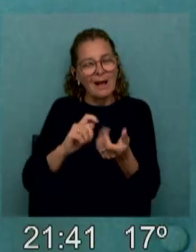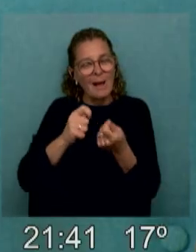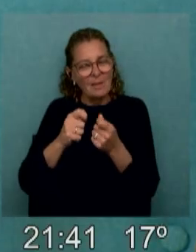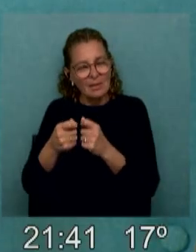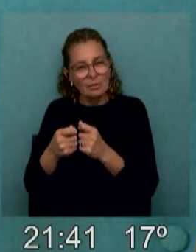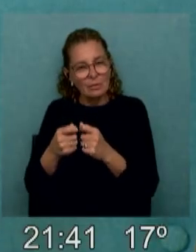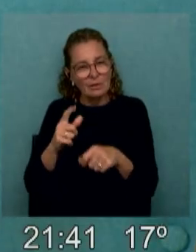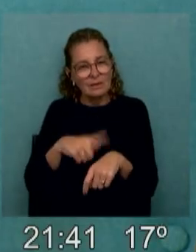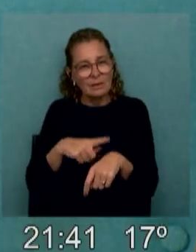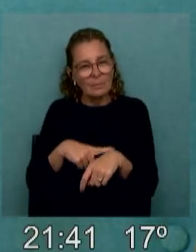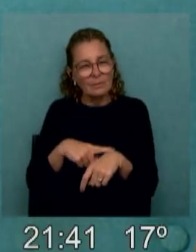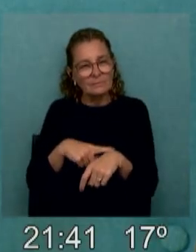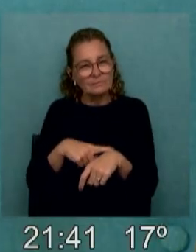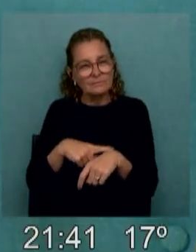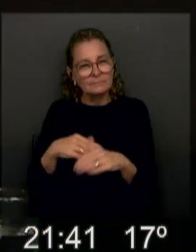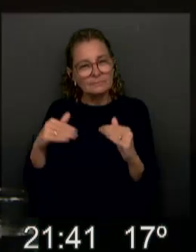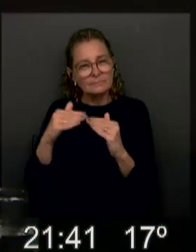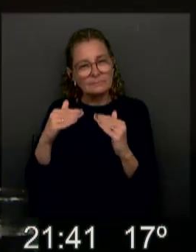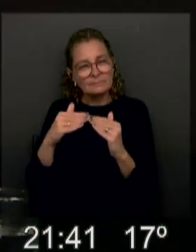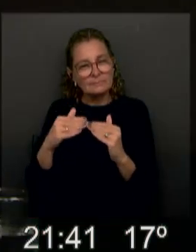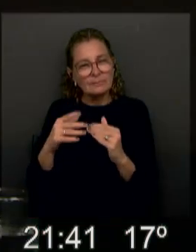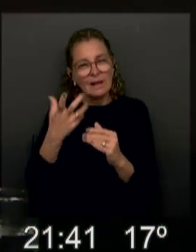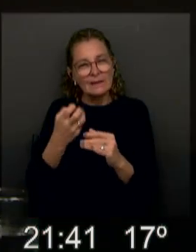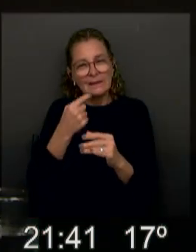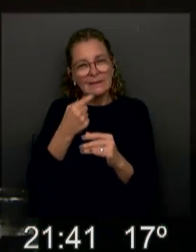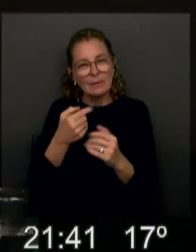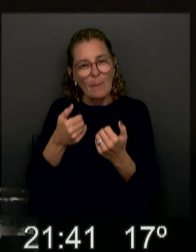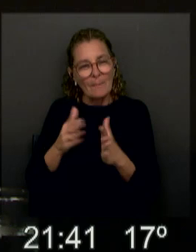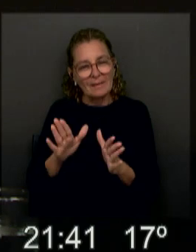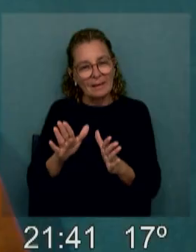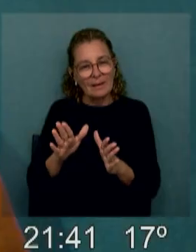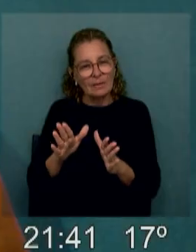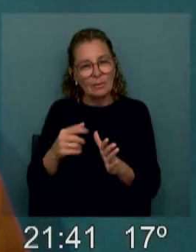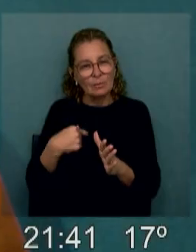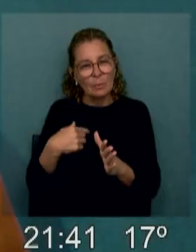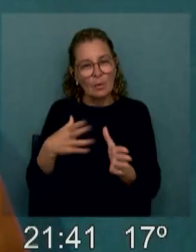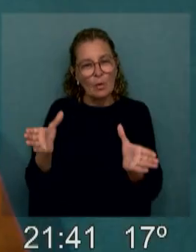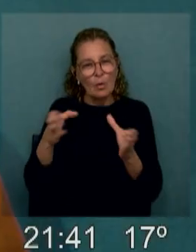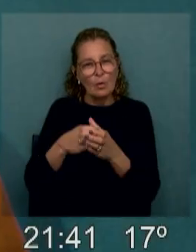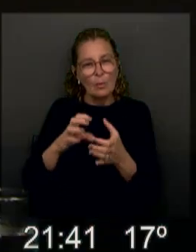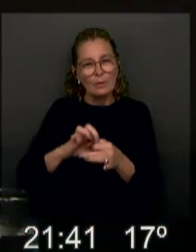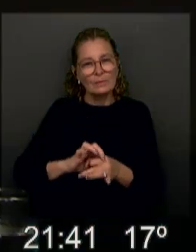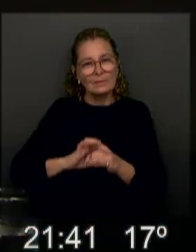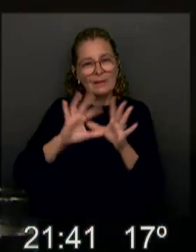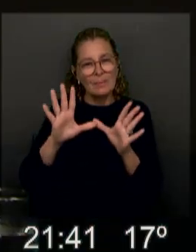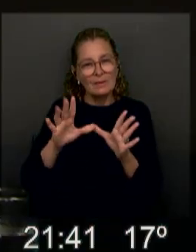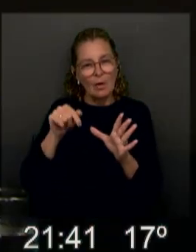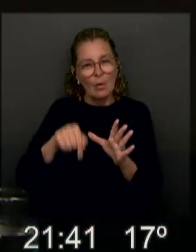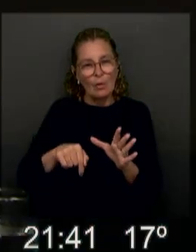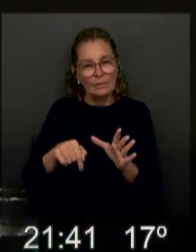en el tiempo. O sea, si tiene el mismo significado que tiene cuando arrancaron, es decir, somos una banda independiente, a